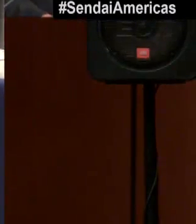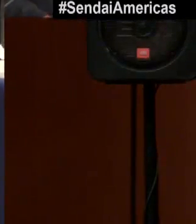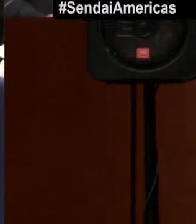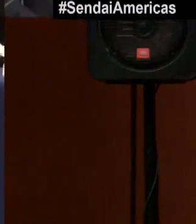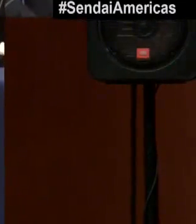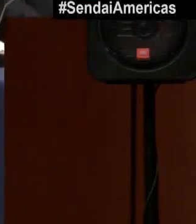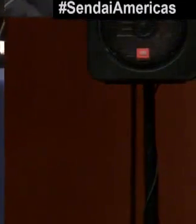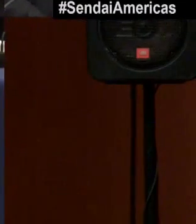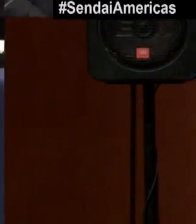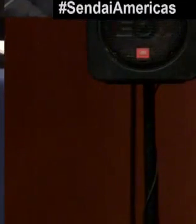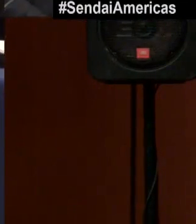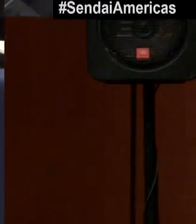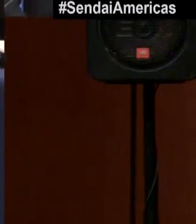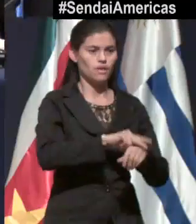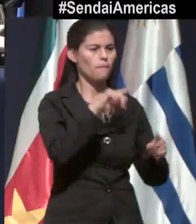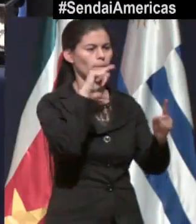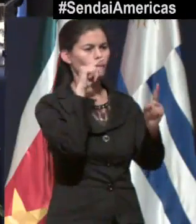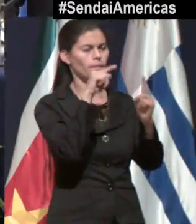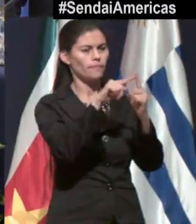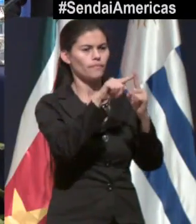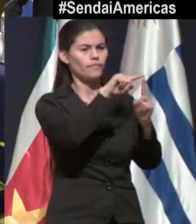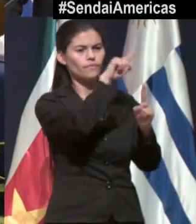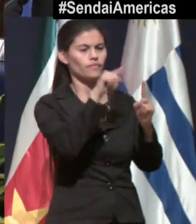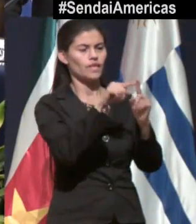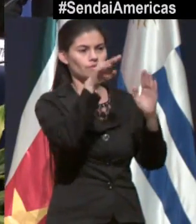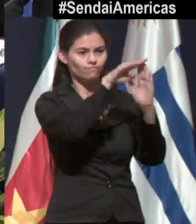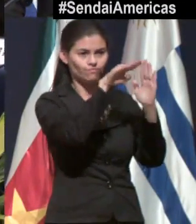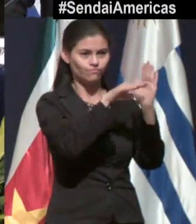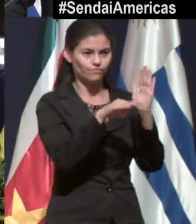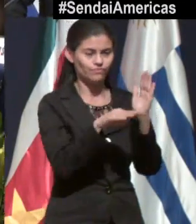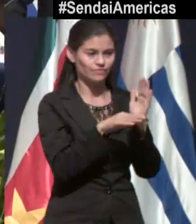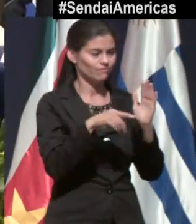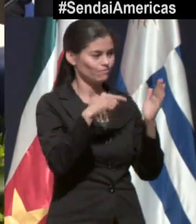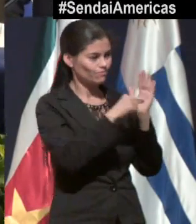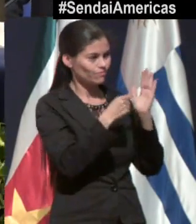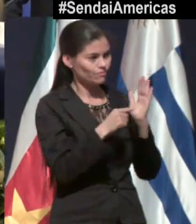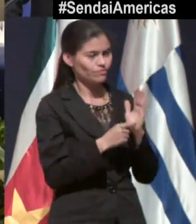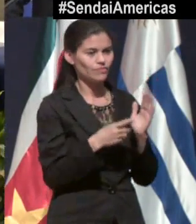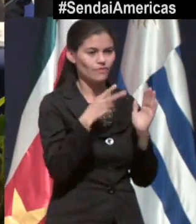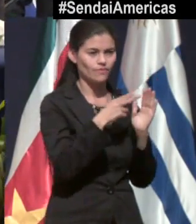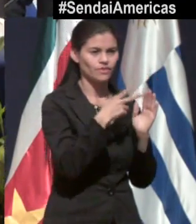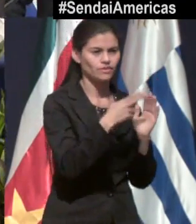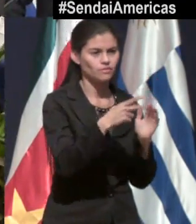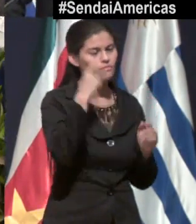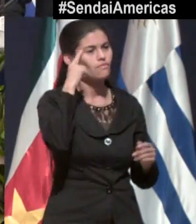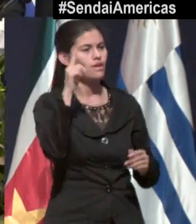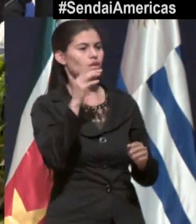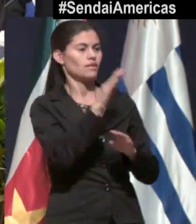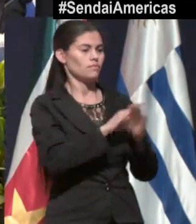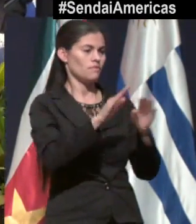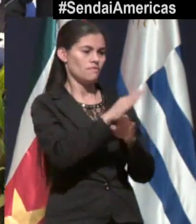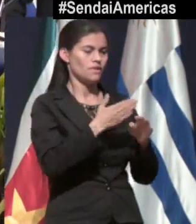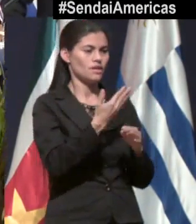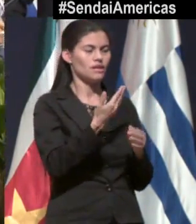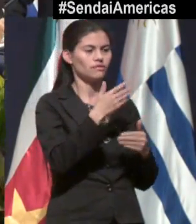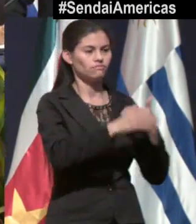de Paraguay. Y el primero es establecer una agenda prioritaria y las bases para un plan de acción regional